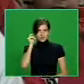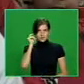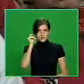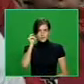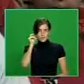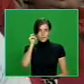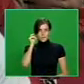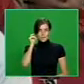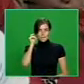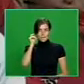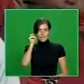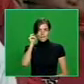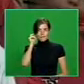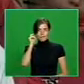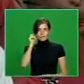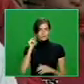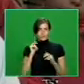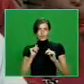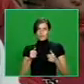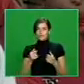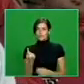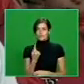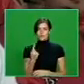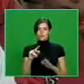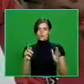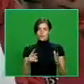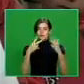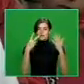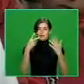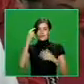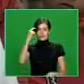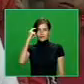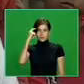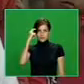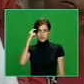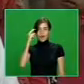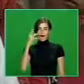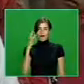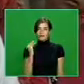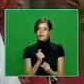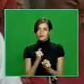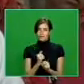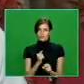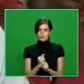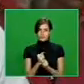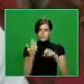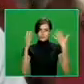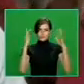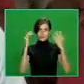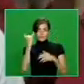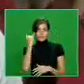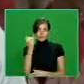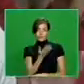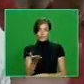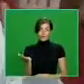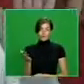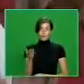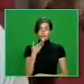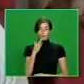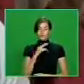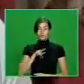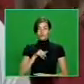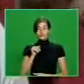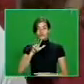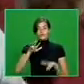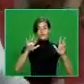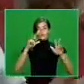eh en esta arrancad nada más con 17 días que tenemos trabajando imagínense ustedes cuando lleguemos a